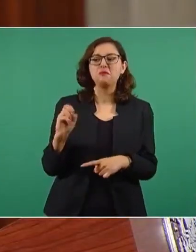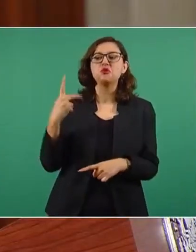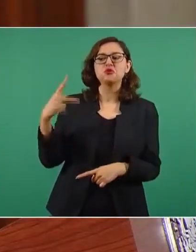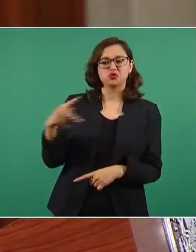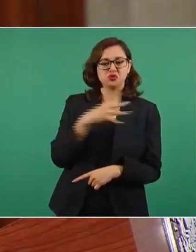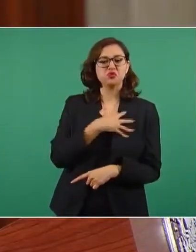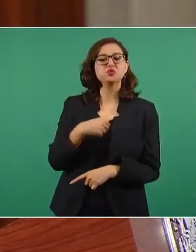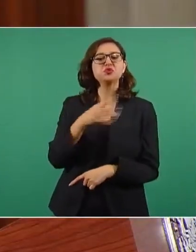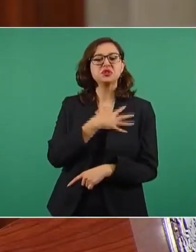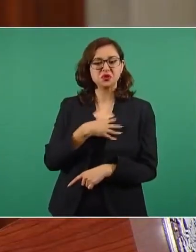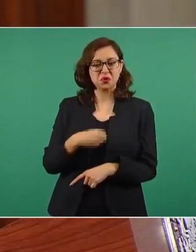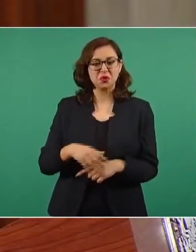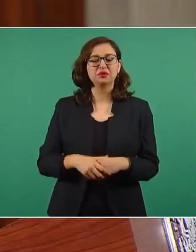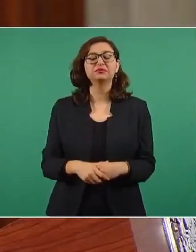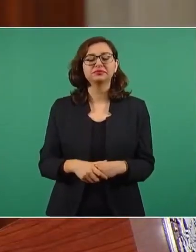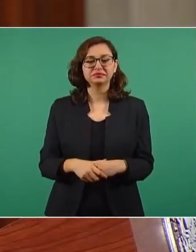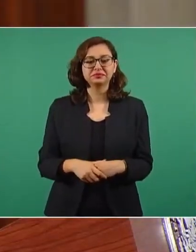Obrador.